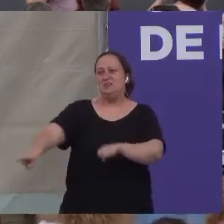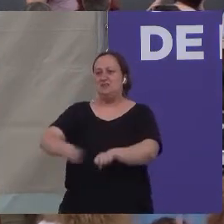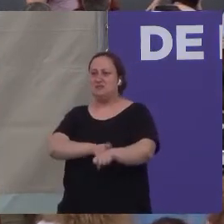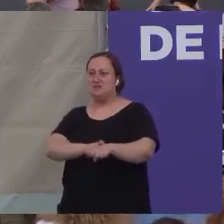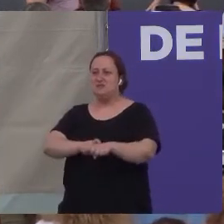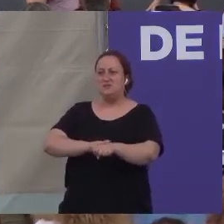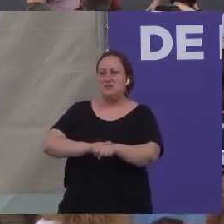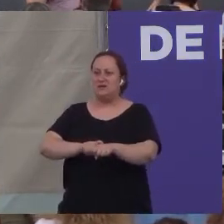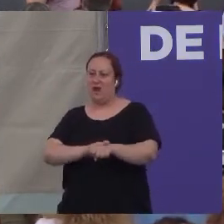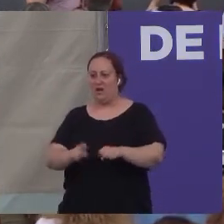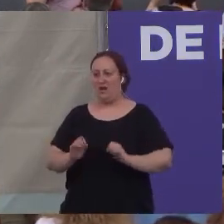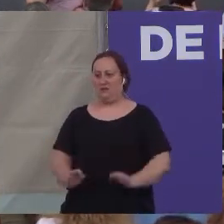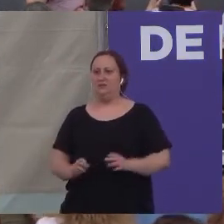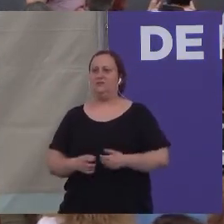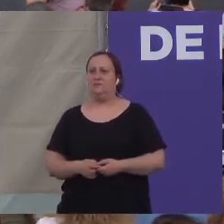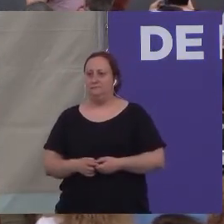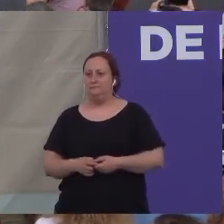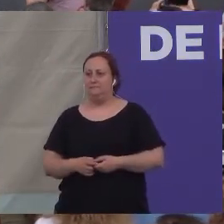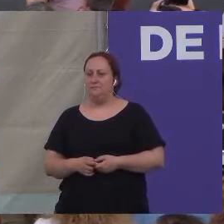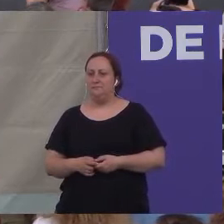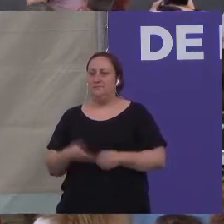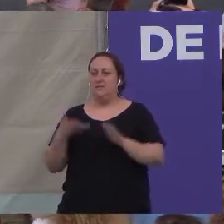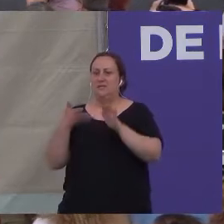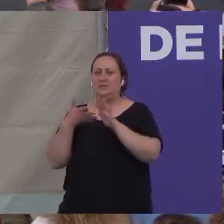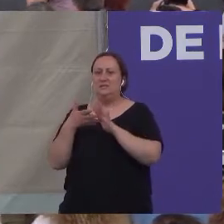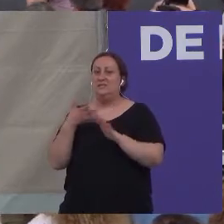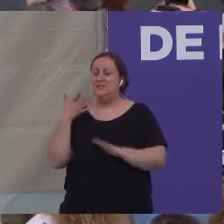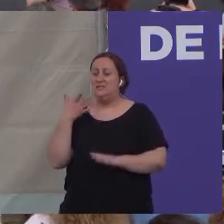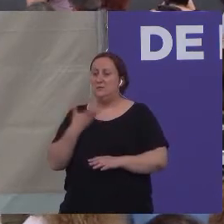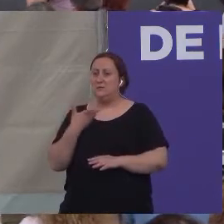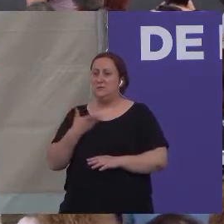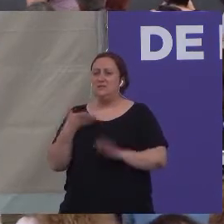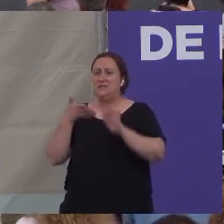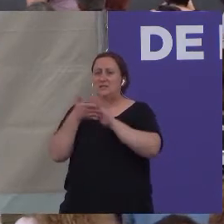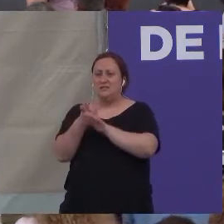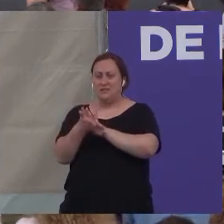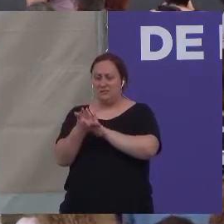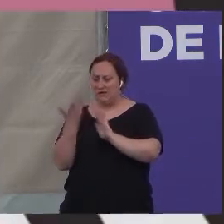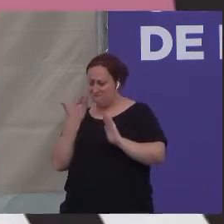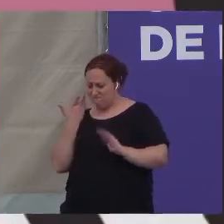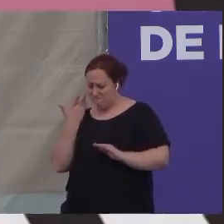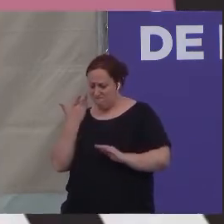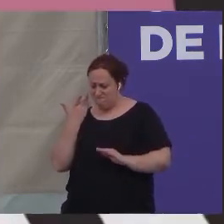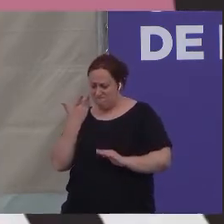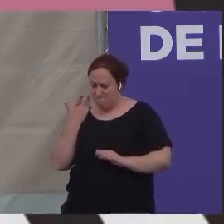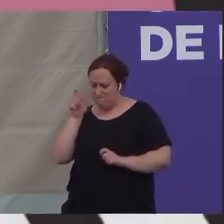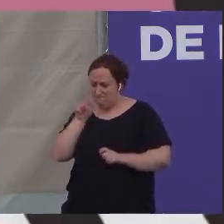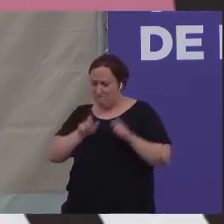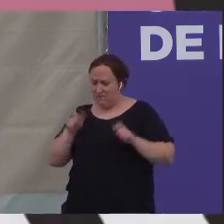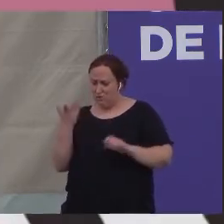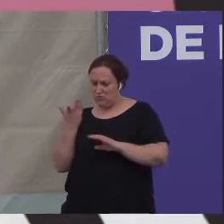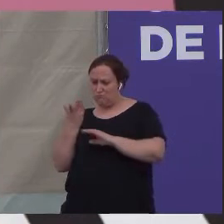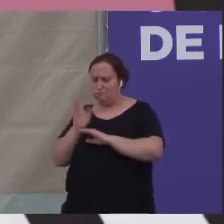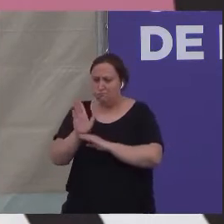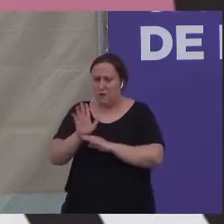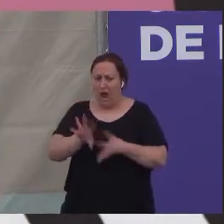Es un talante, y es una, sobre todo, una disposición que tenemos para